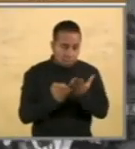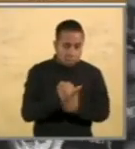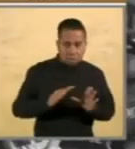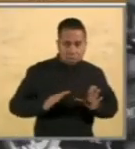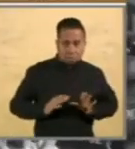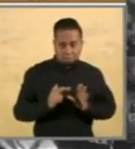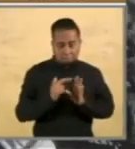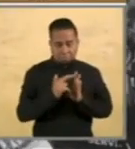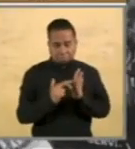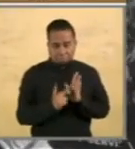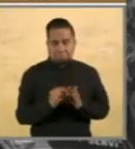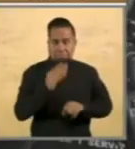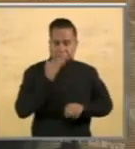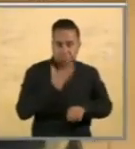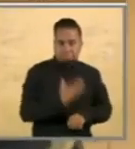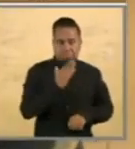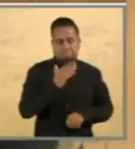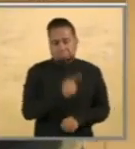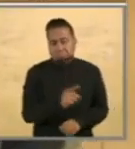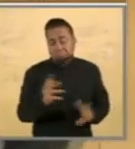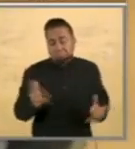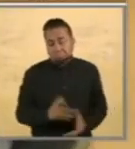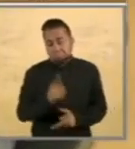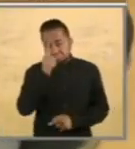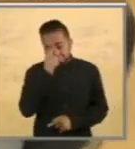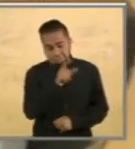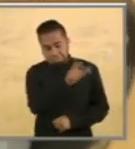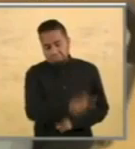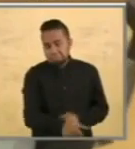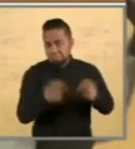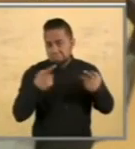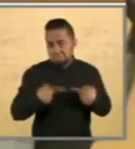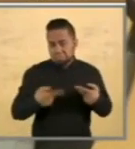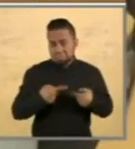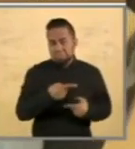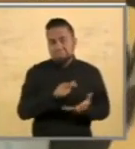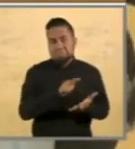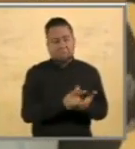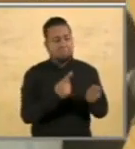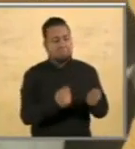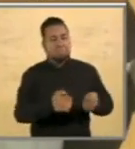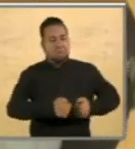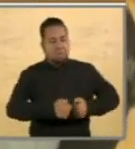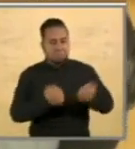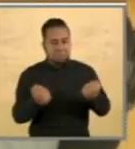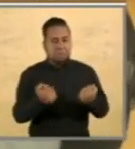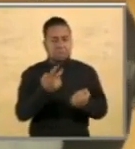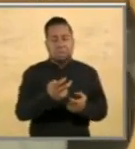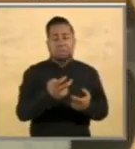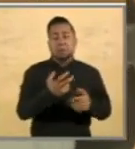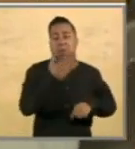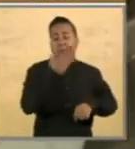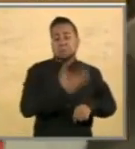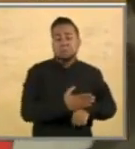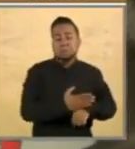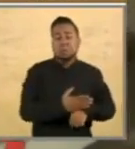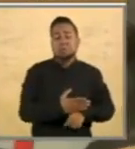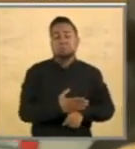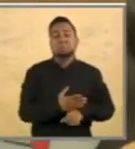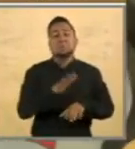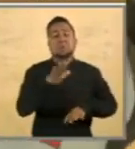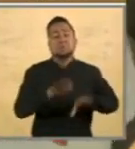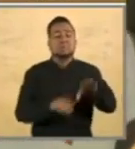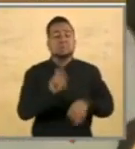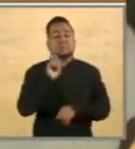medida cautelar que van a dictaminar a una persona que ha infringido la ley y esa medida Pues muchas veces